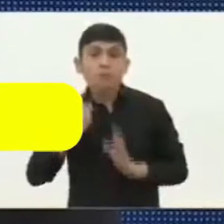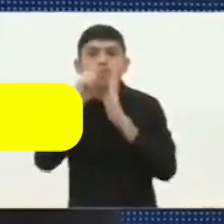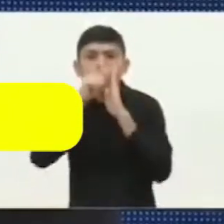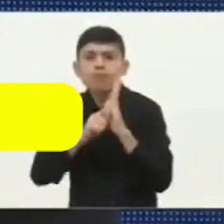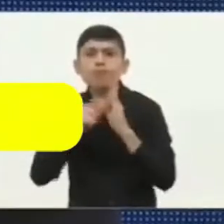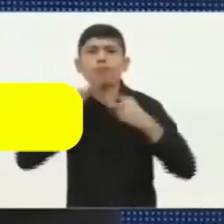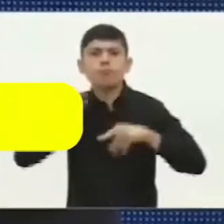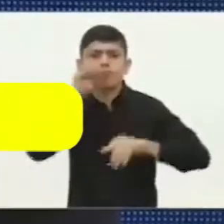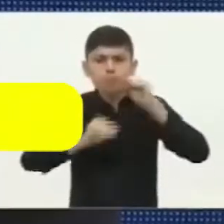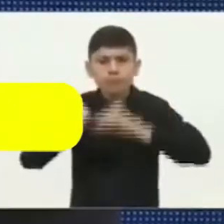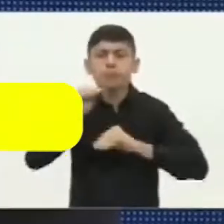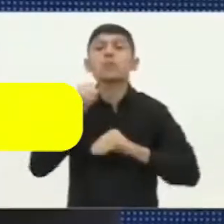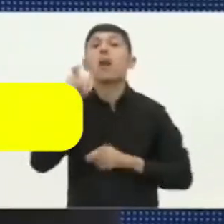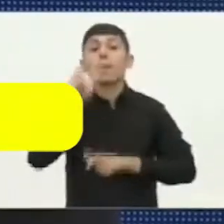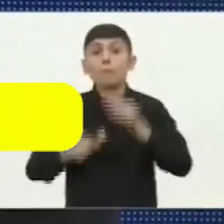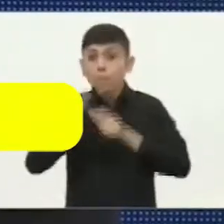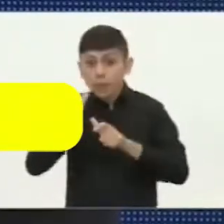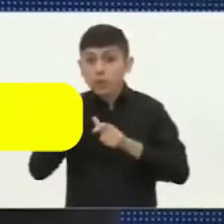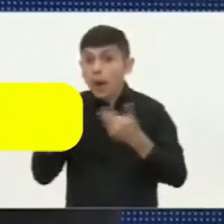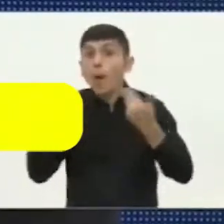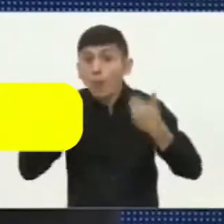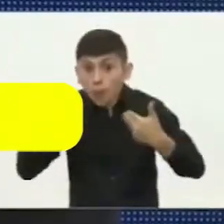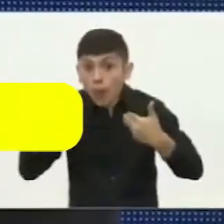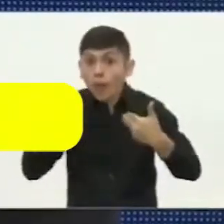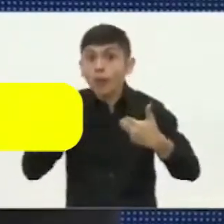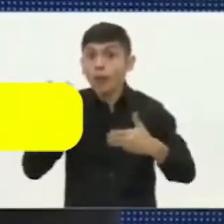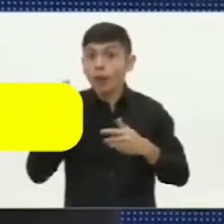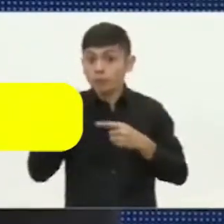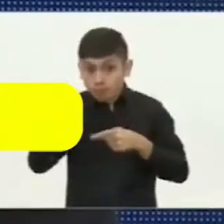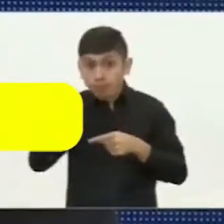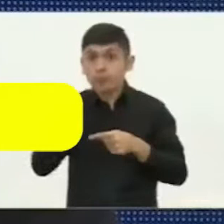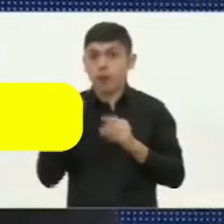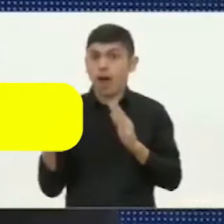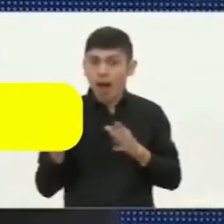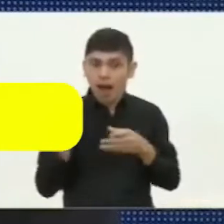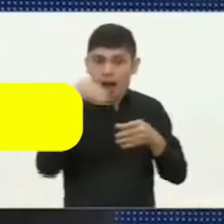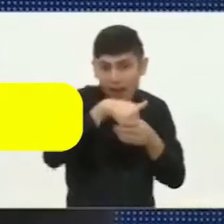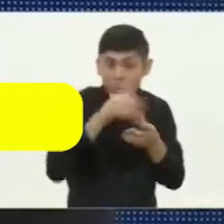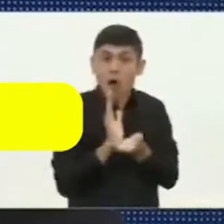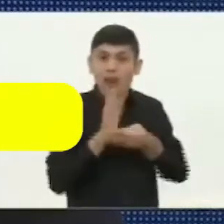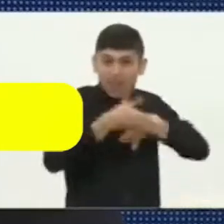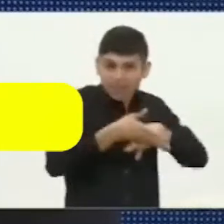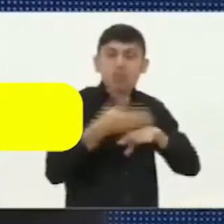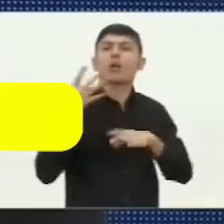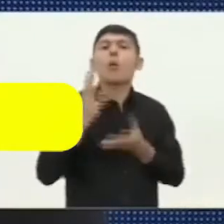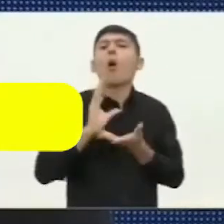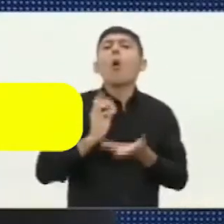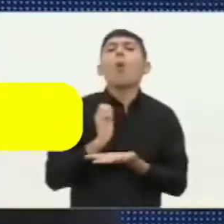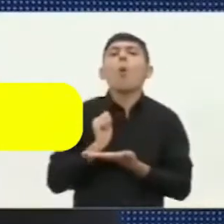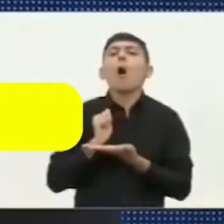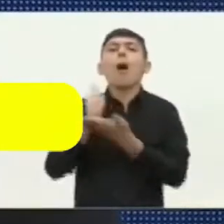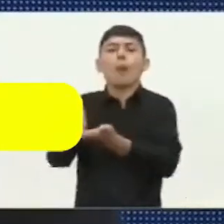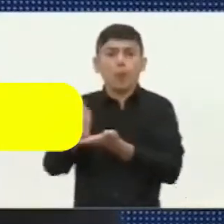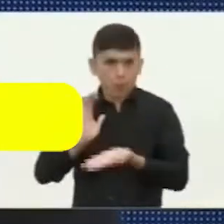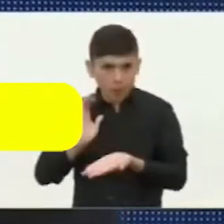donde los sujetos alcanzados para esta asistencia económica, que va a ser un aporte no